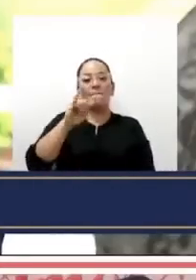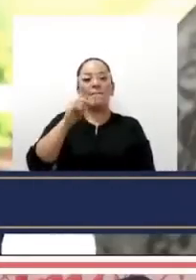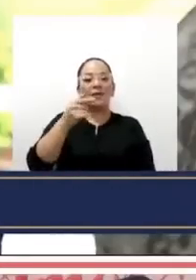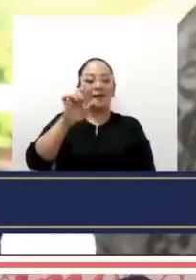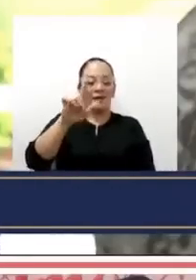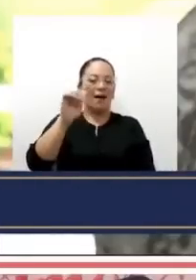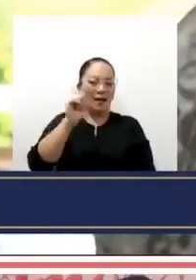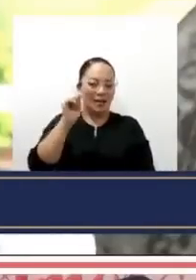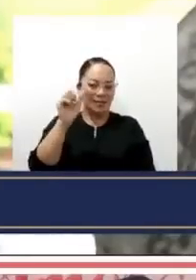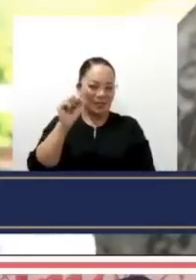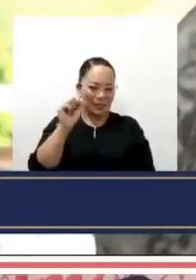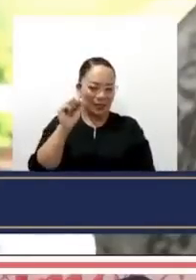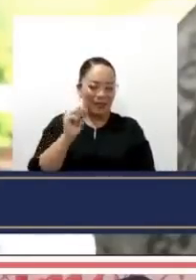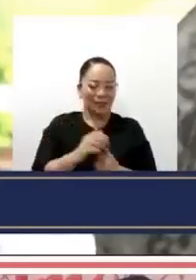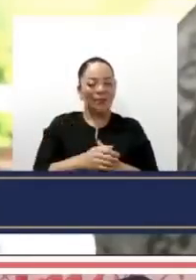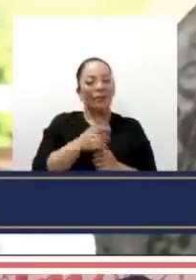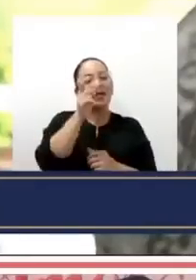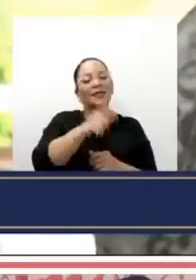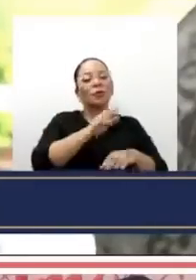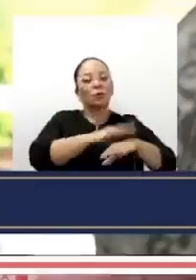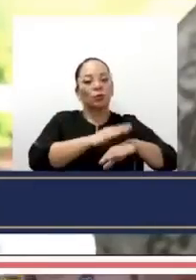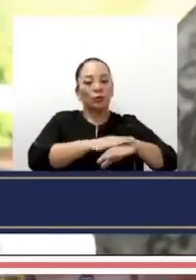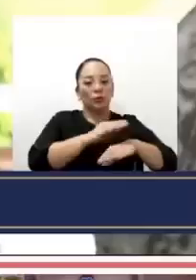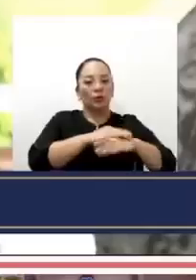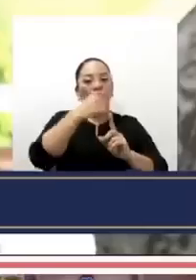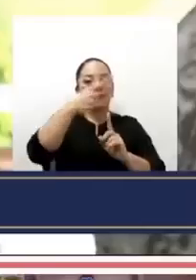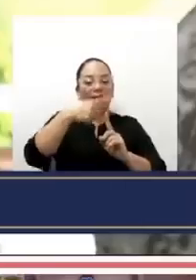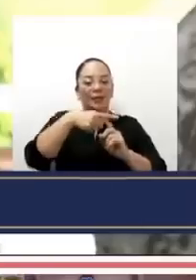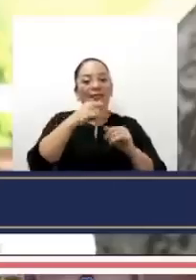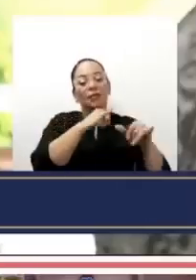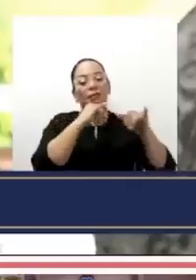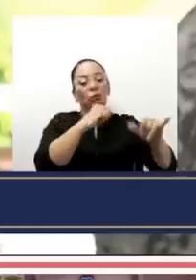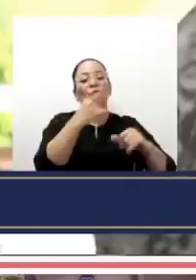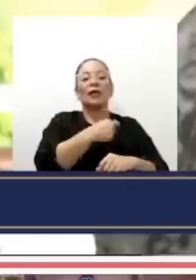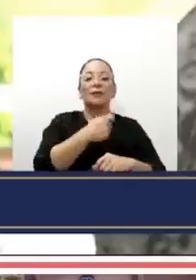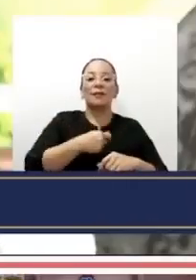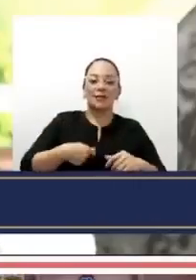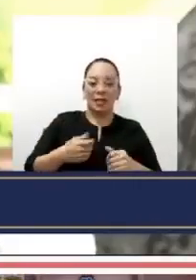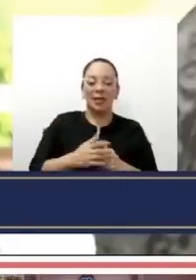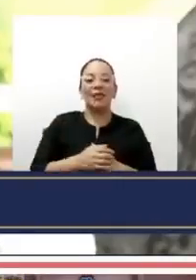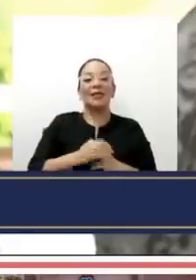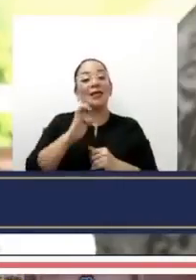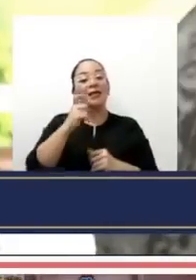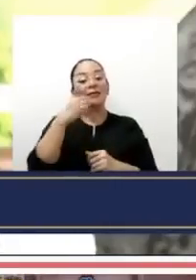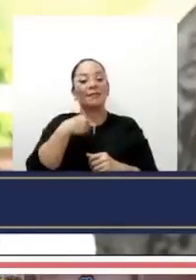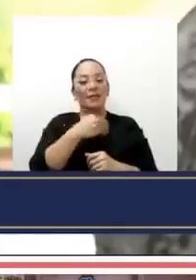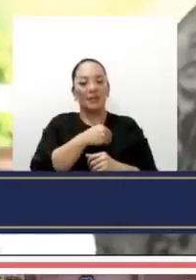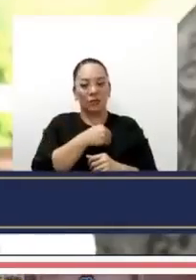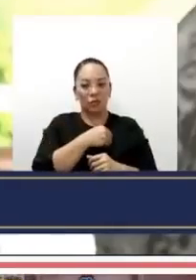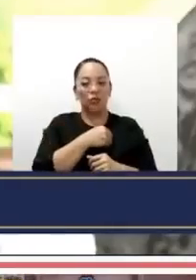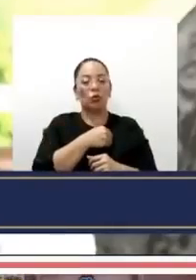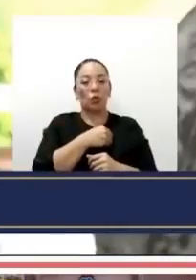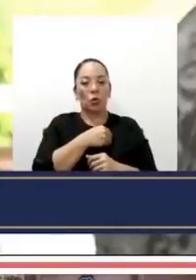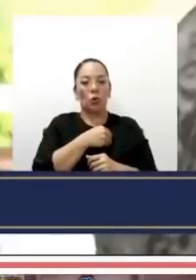Salas Castro. Él es un concesionario de taxi y denuncia al presidente y al exministro Sardina